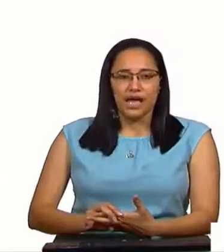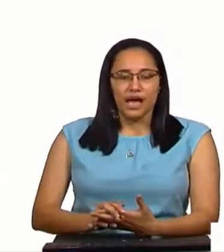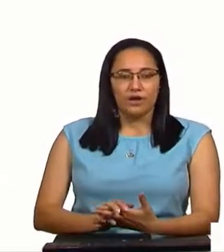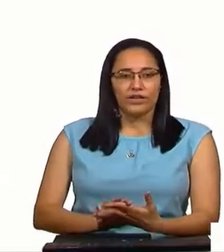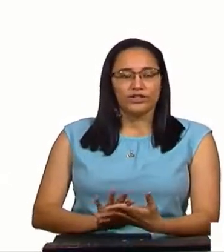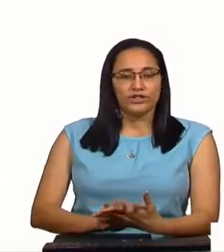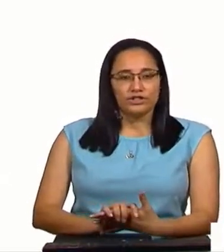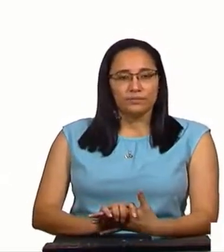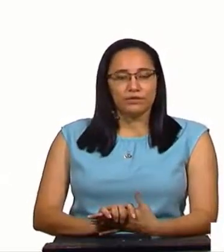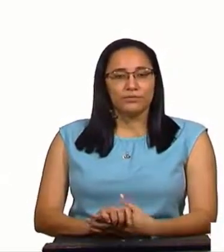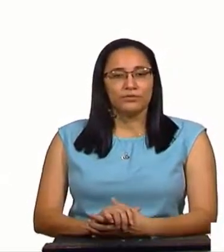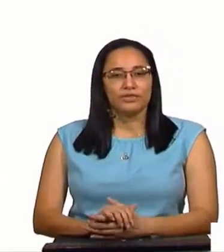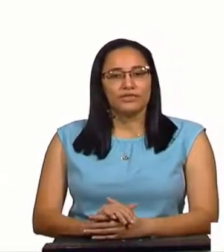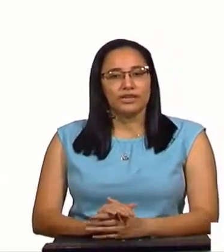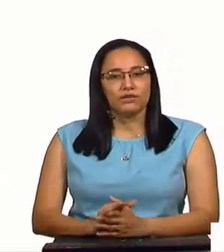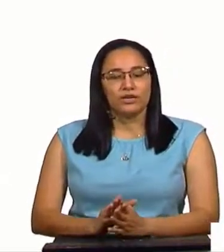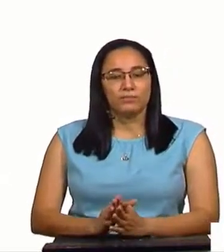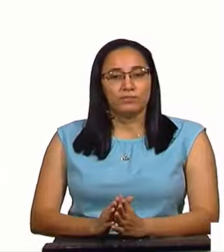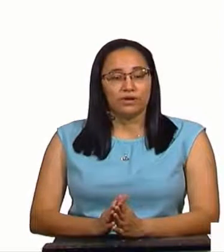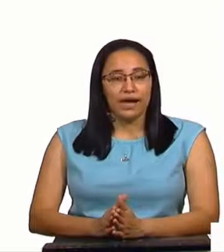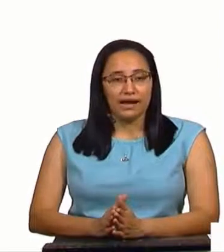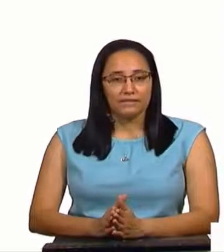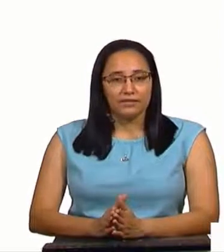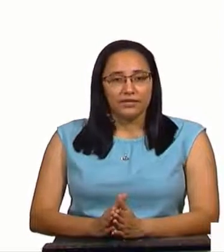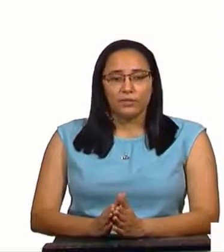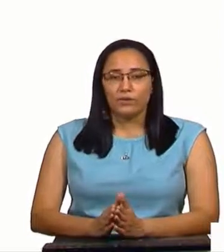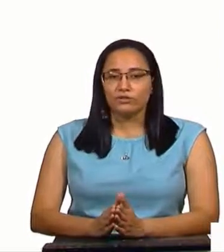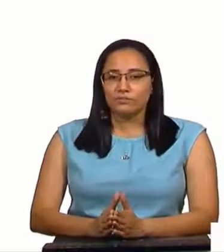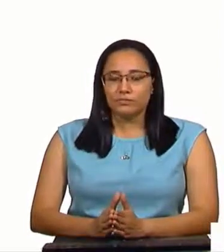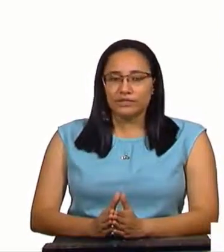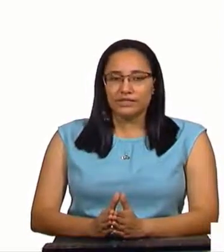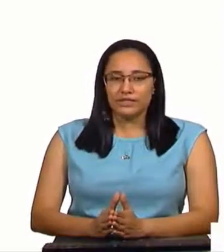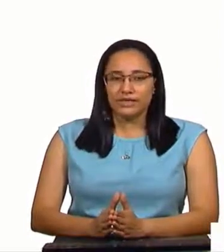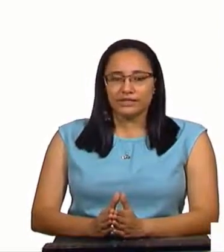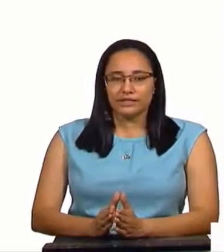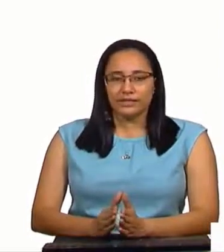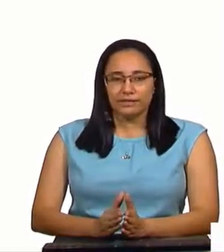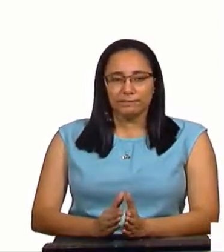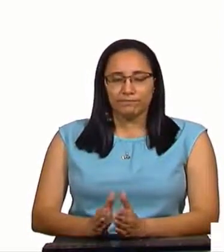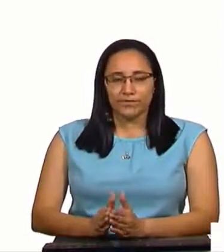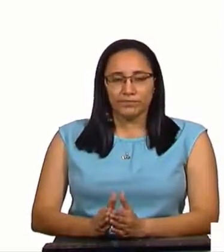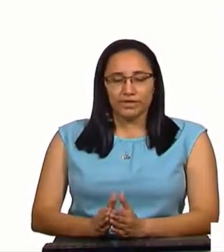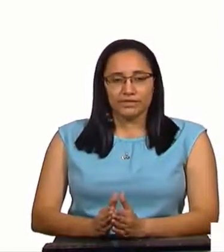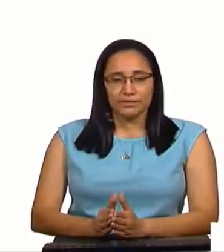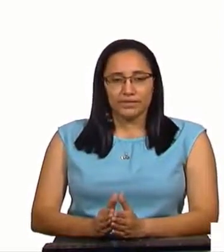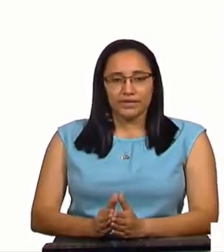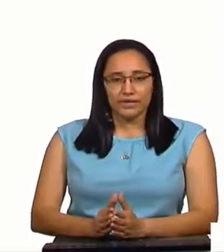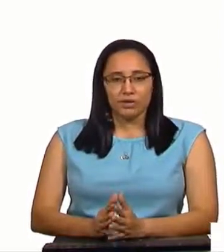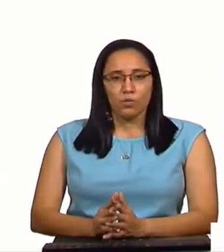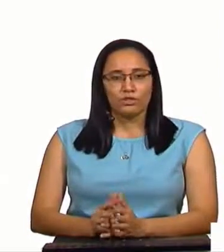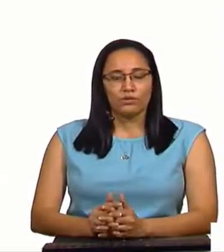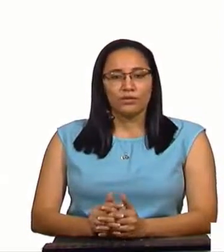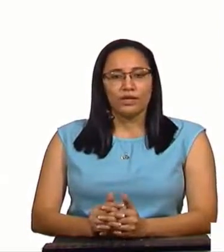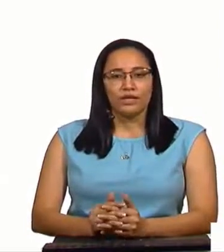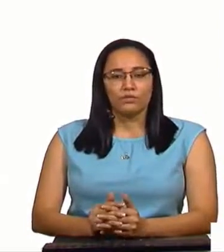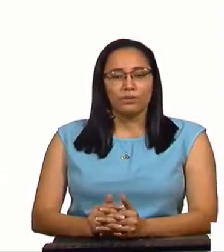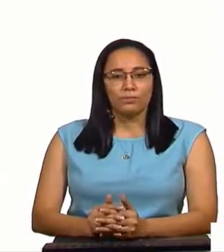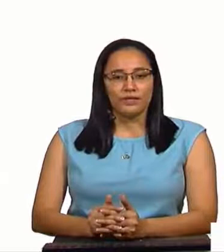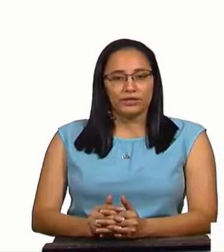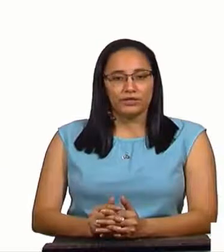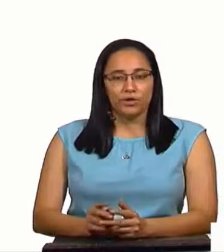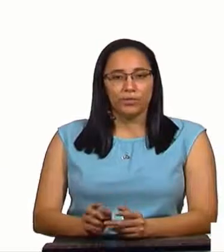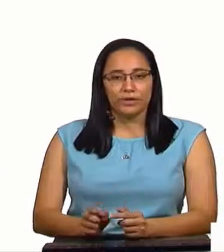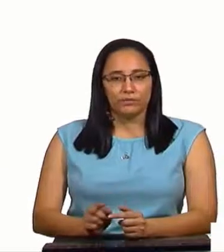past. Ahora, el should también lo vamos a utilizar con el verbo have. ¿Cuándo vamos a utilizar este modal de esa manera? Cuando vamos a dar